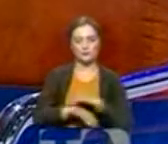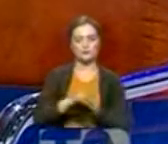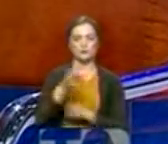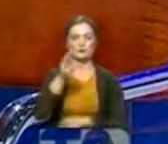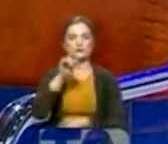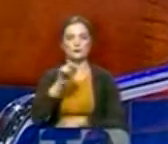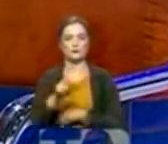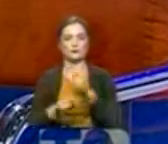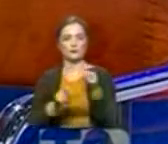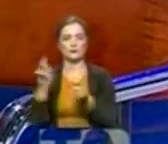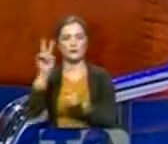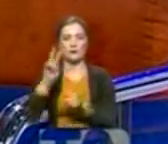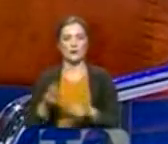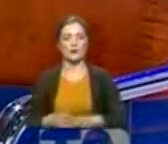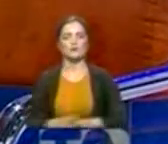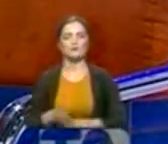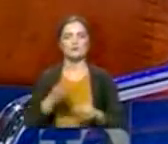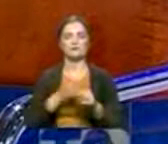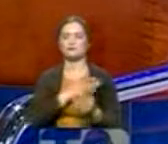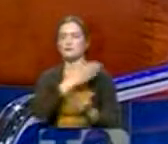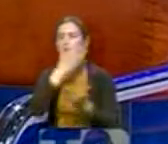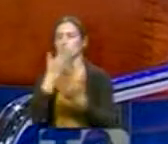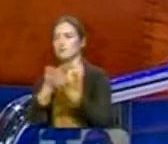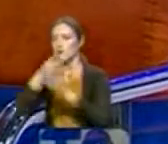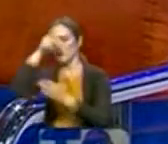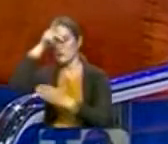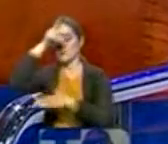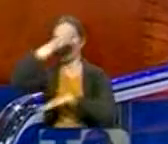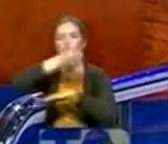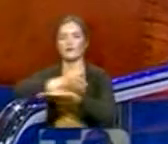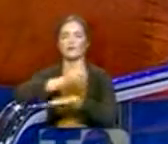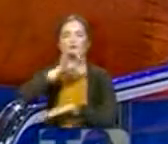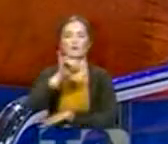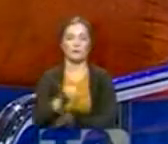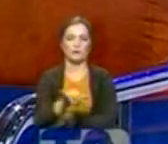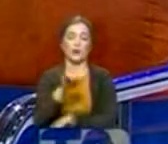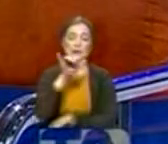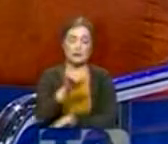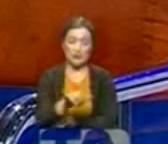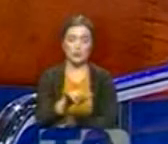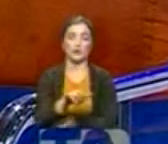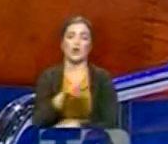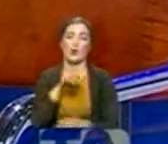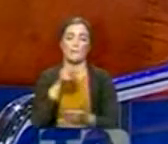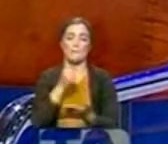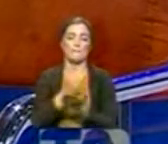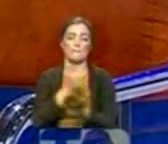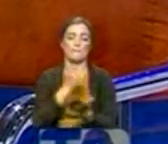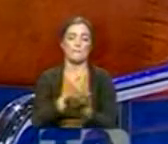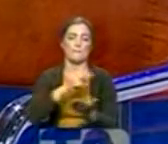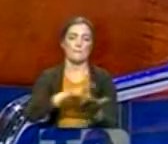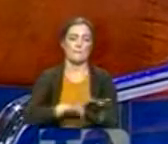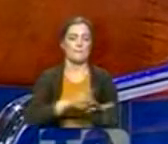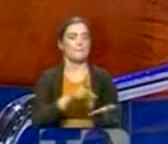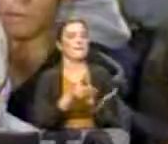17.000 venezolanos. La intención es llegar a Perú antes del sábado, cuando entrará en vigencia el visado.